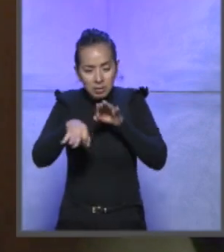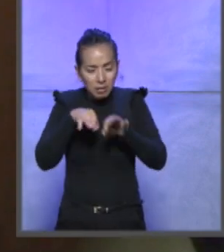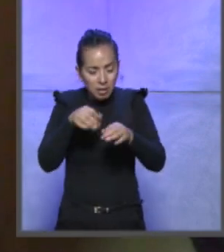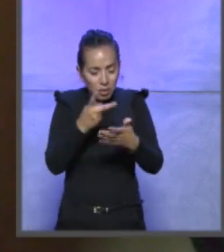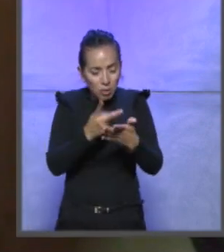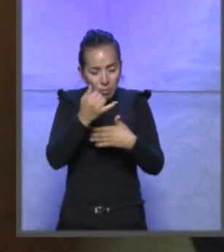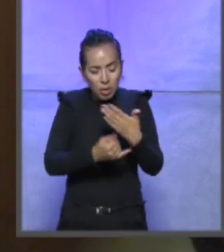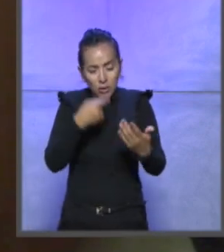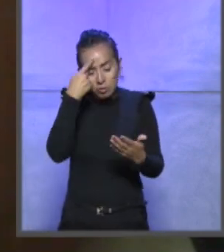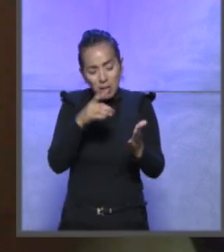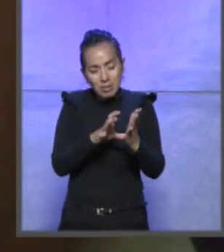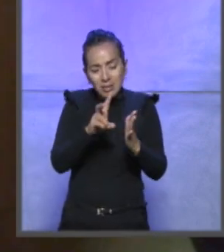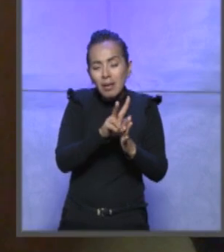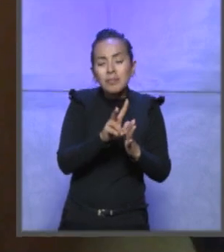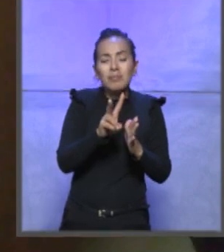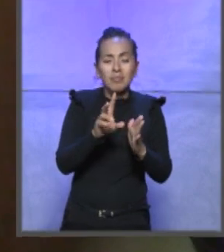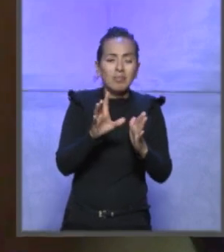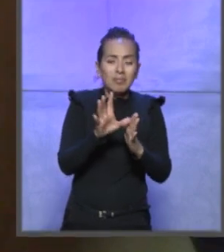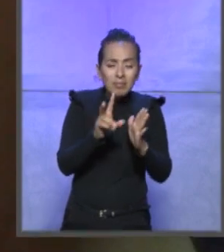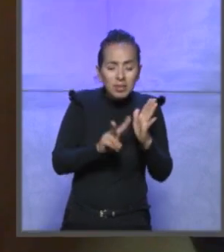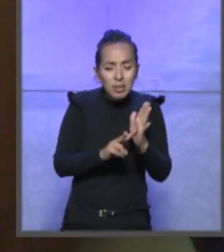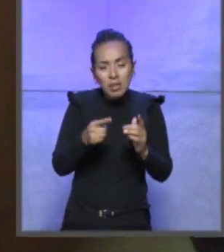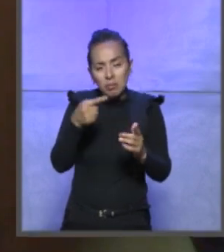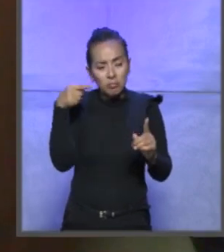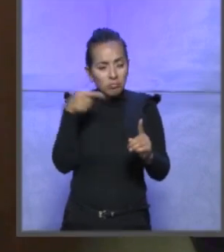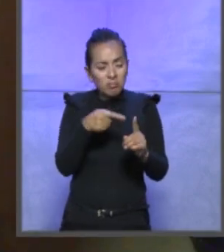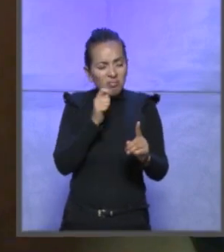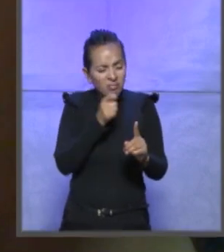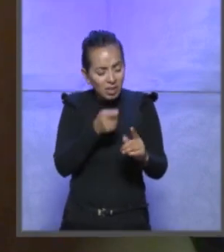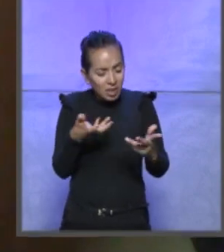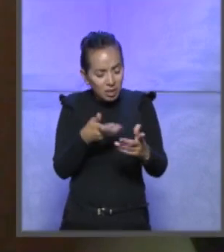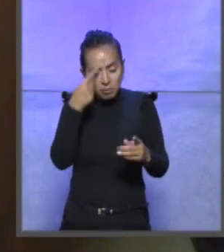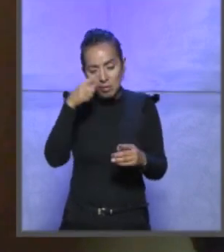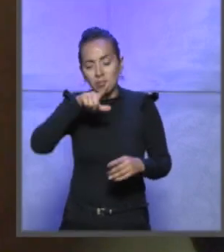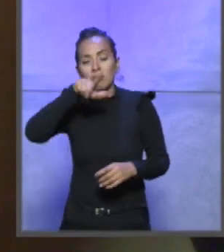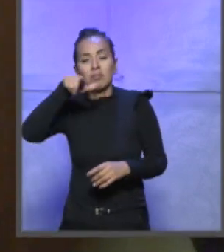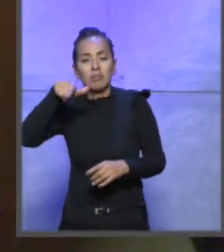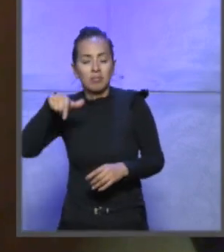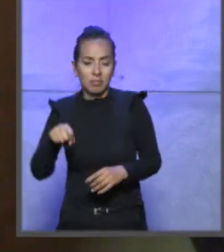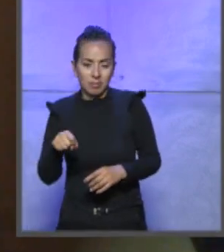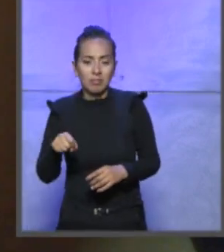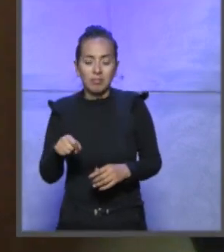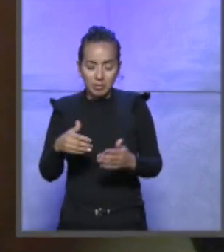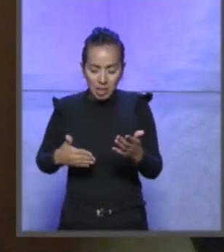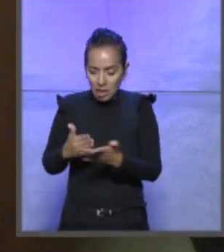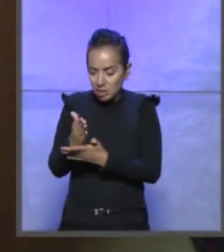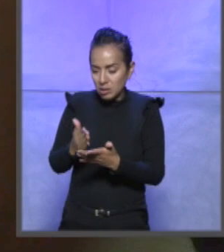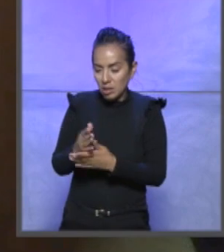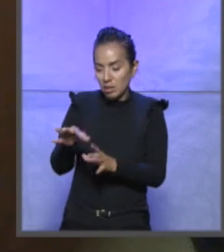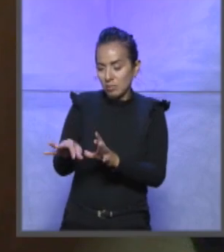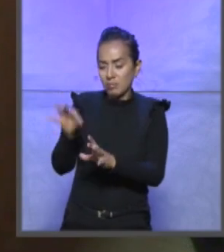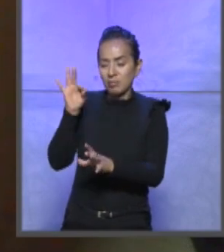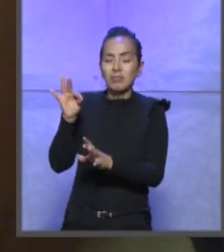como ese currículum acerca de nuestra vida para más adelante poder